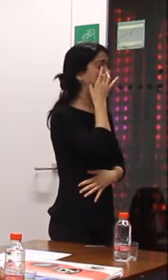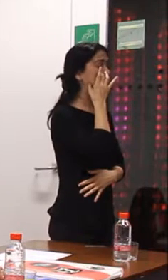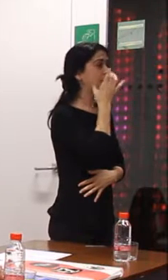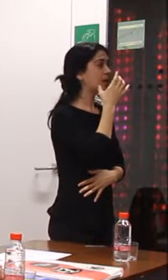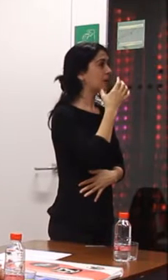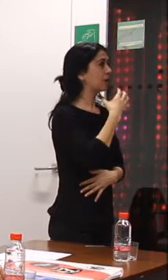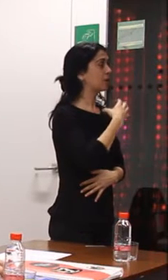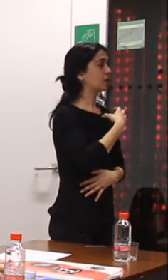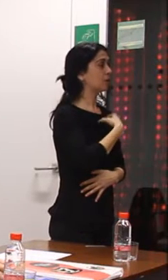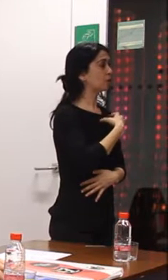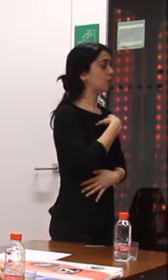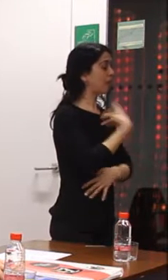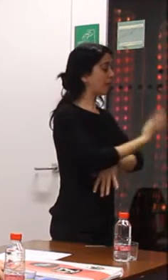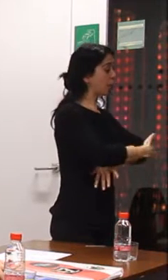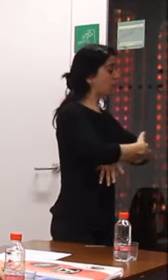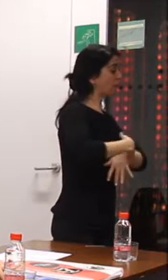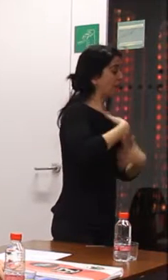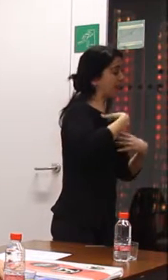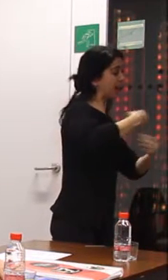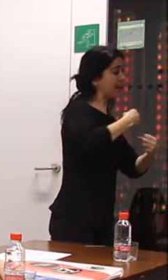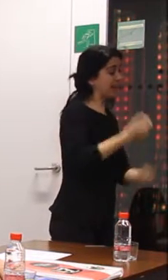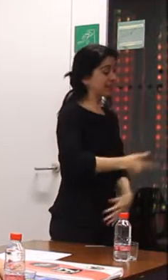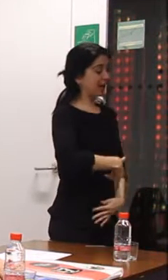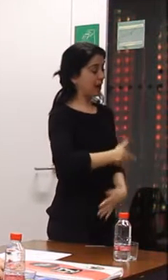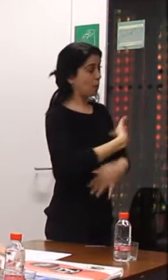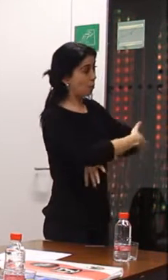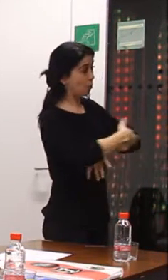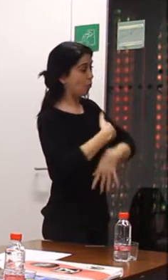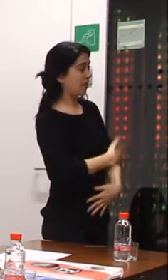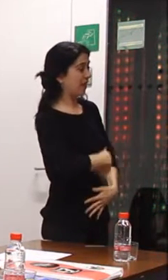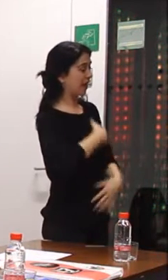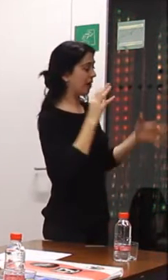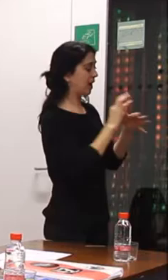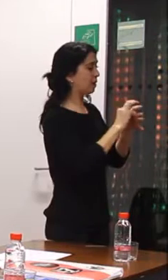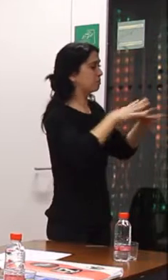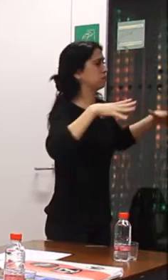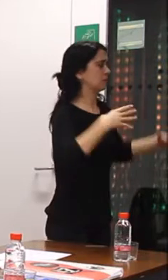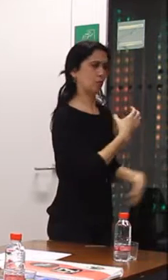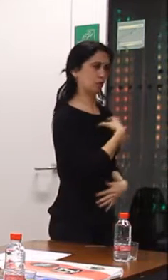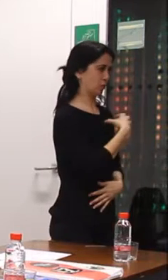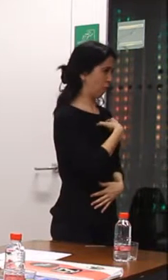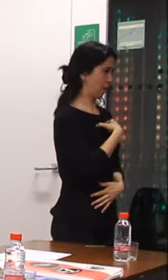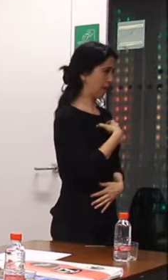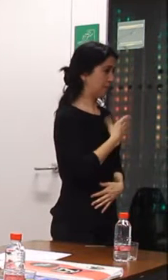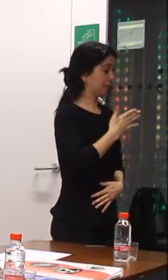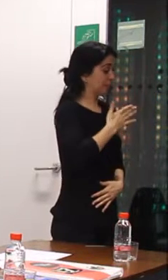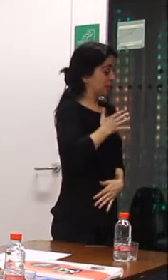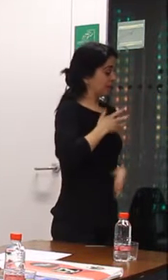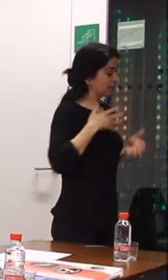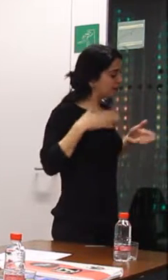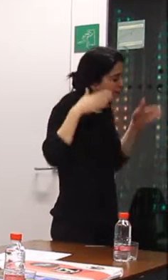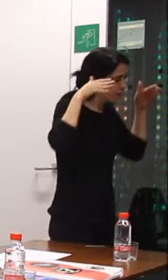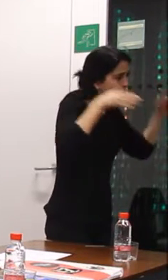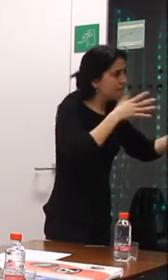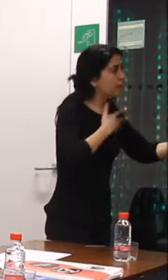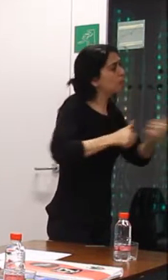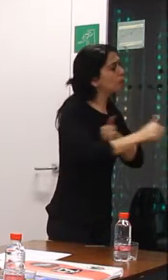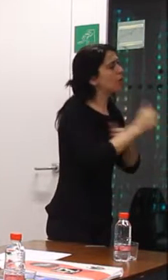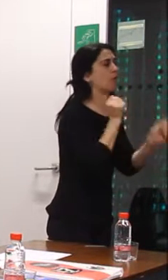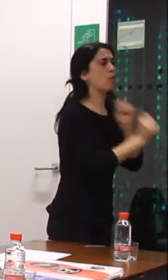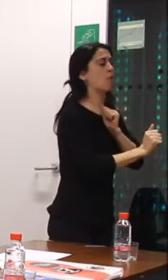pobreza energética de la pobreza en general. Por tanto, para nosotros, digamos, la prioridad es la lucha contra la pobreza y la